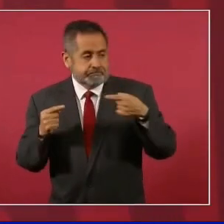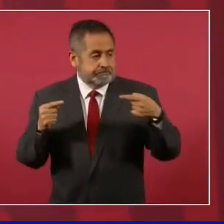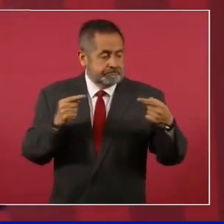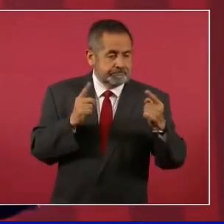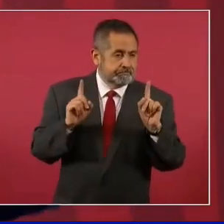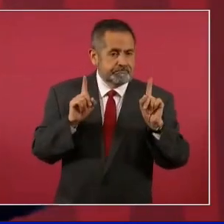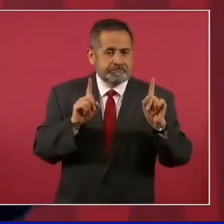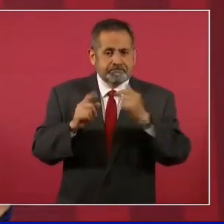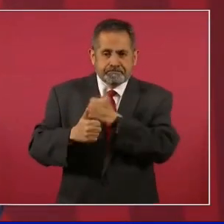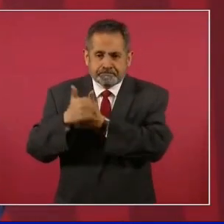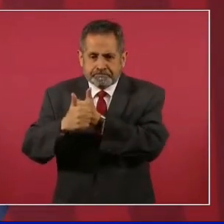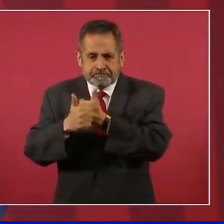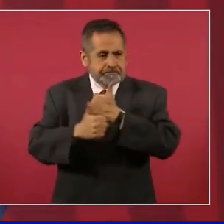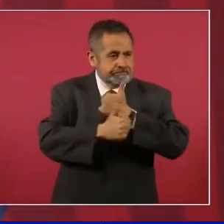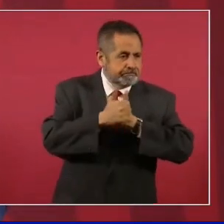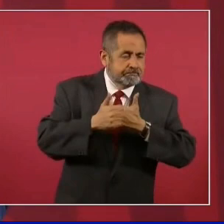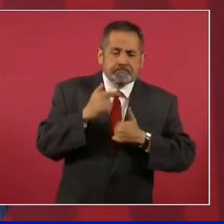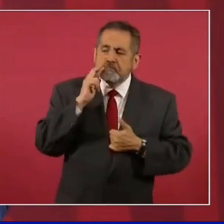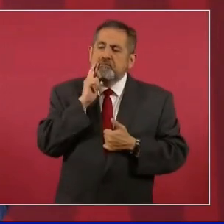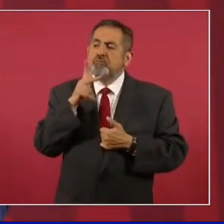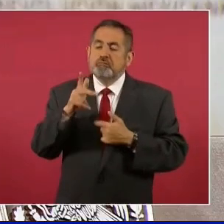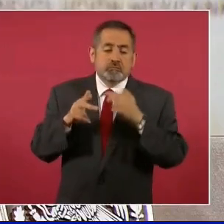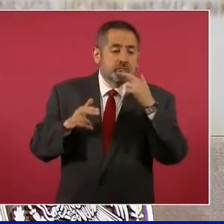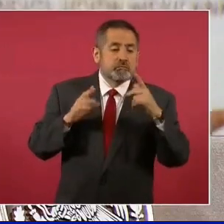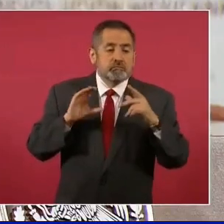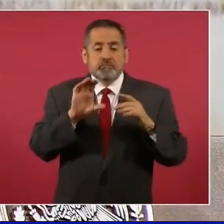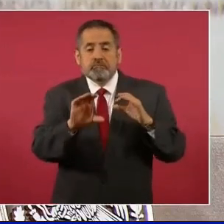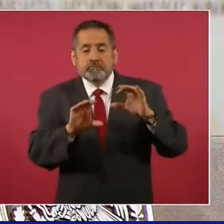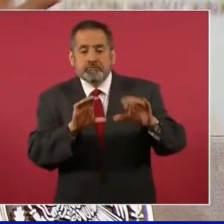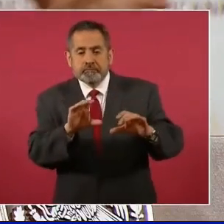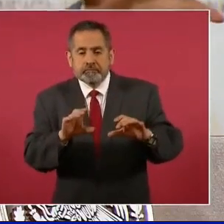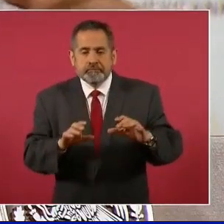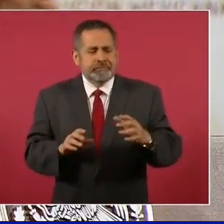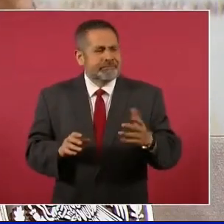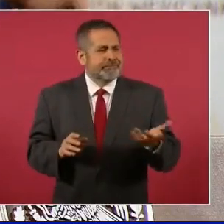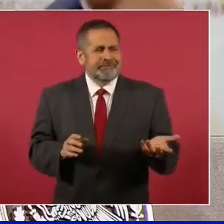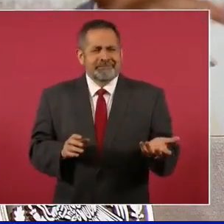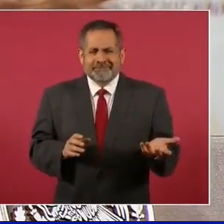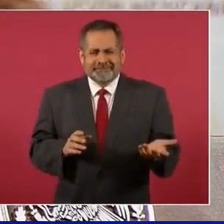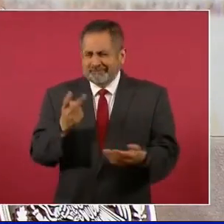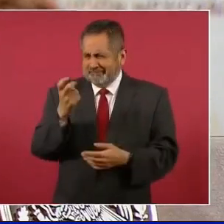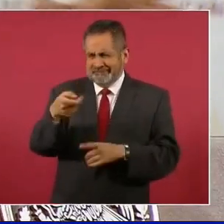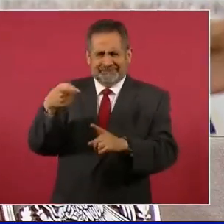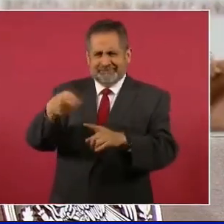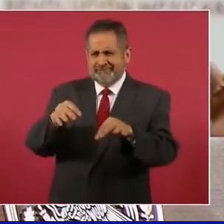no es esa su función, pero era una manera de tenerlos